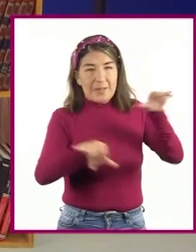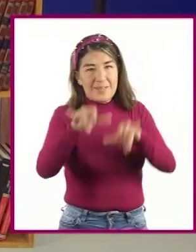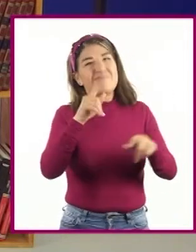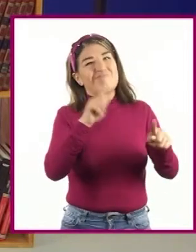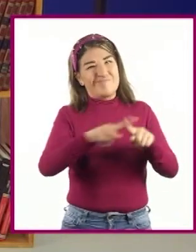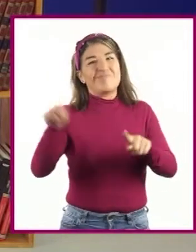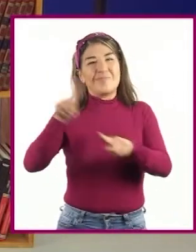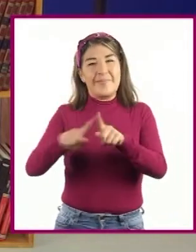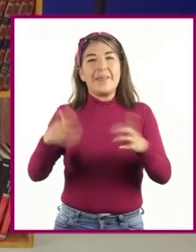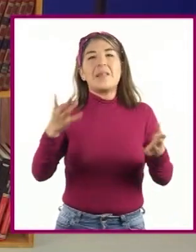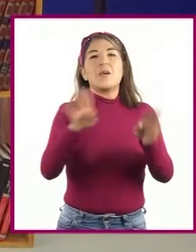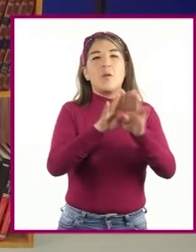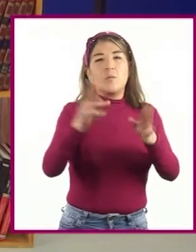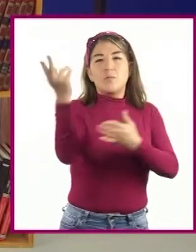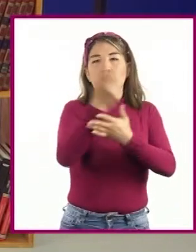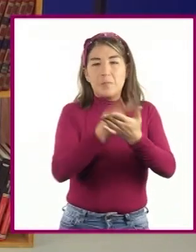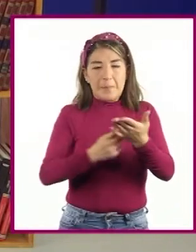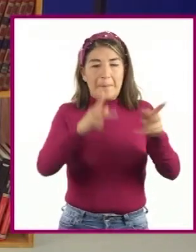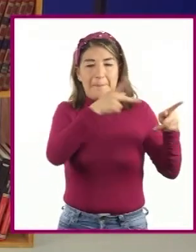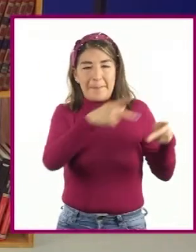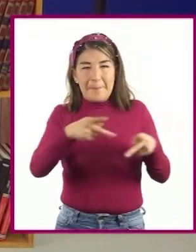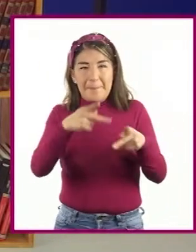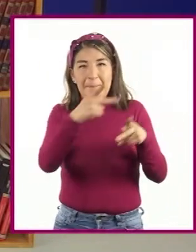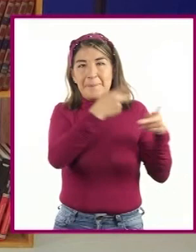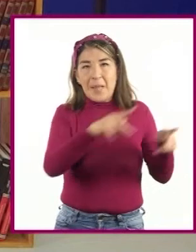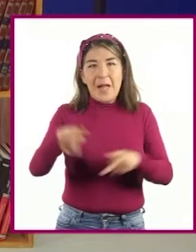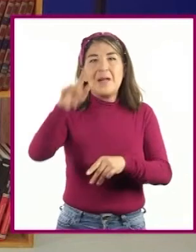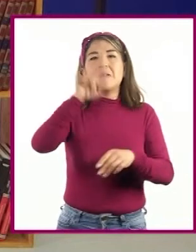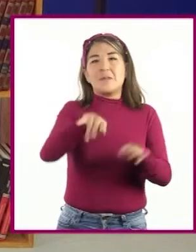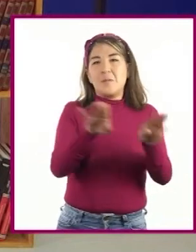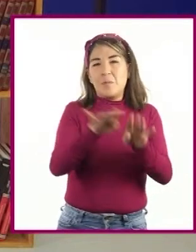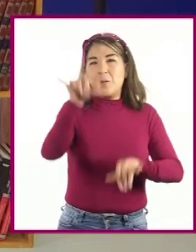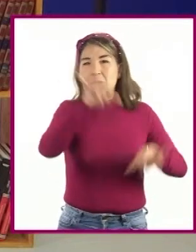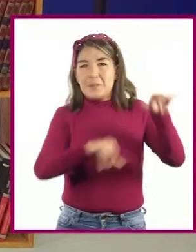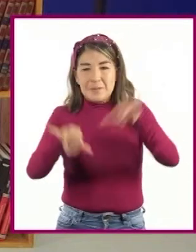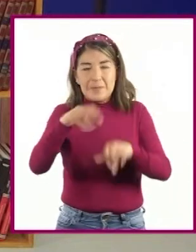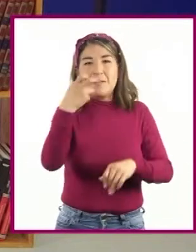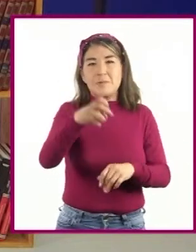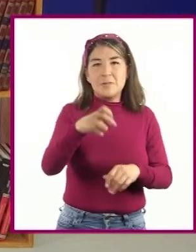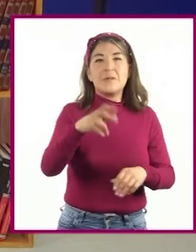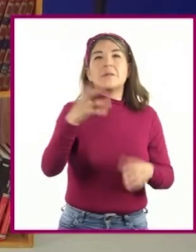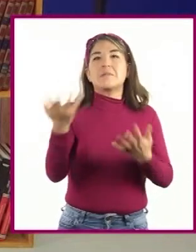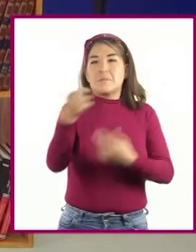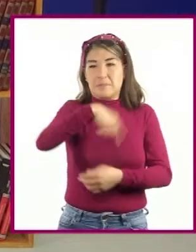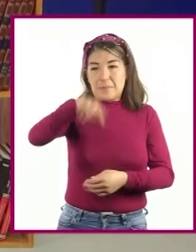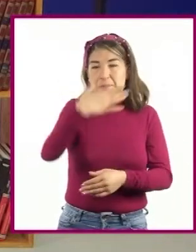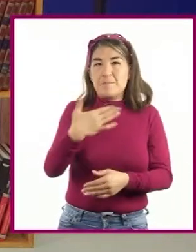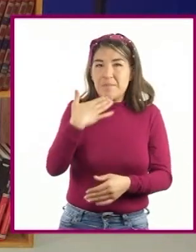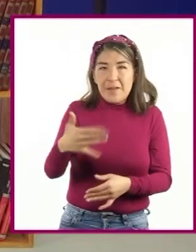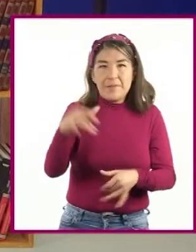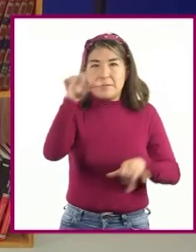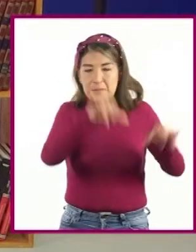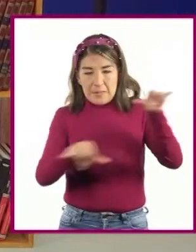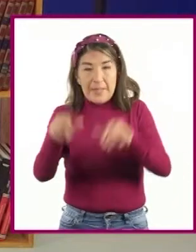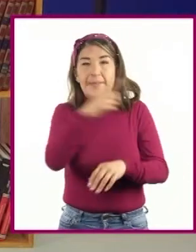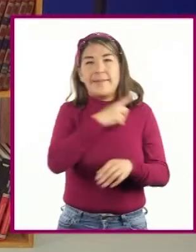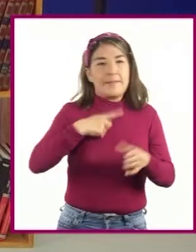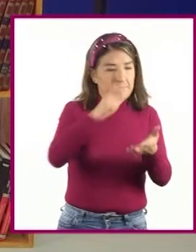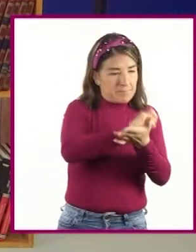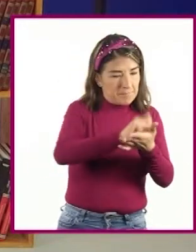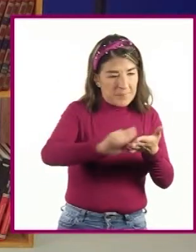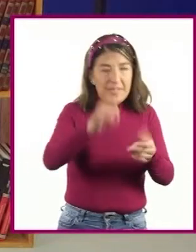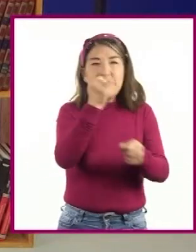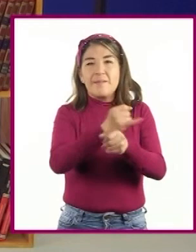varias: diseñar y planificar experimentos, realizar los experimentos competentemente, tomar datos,